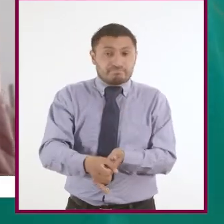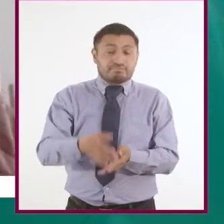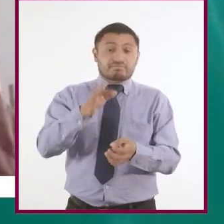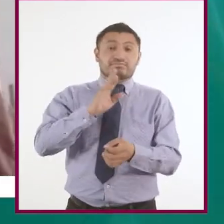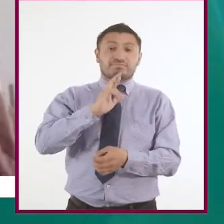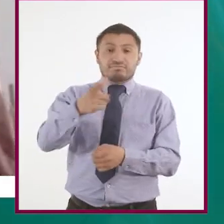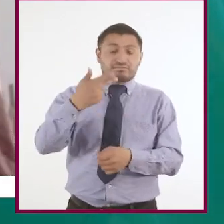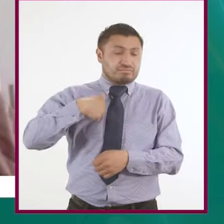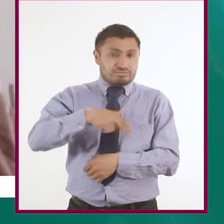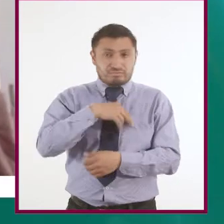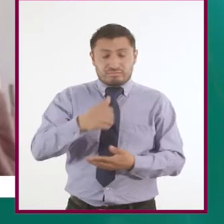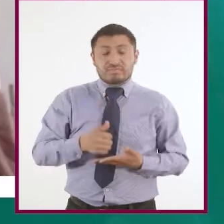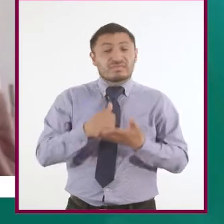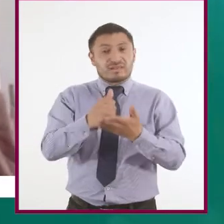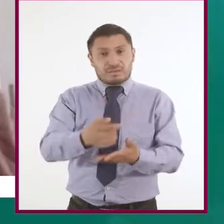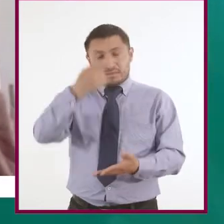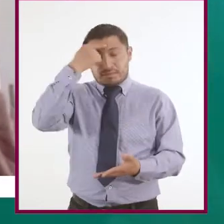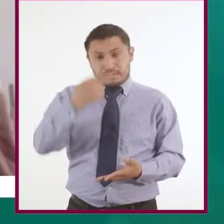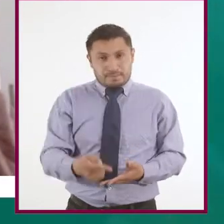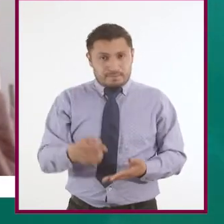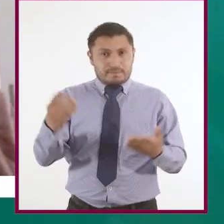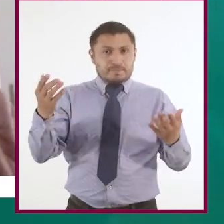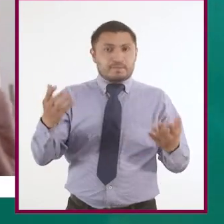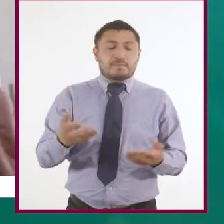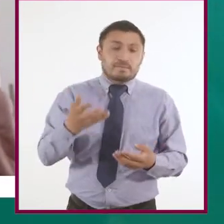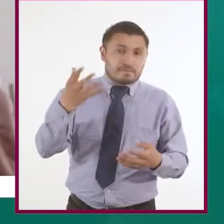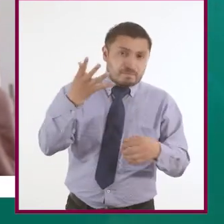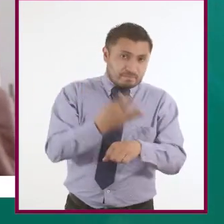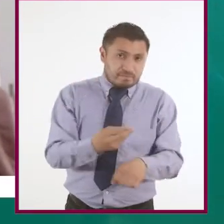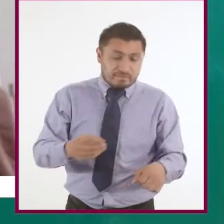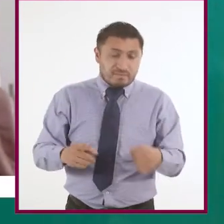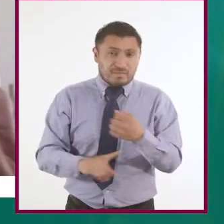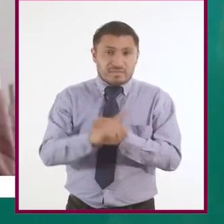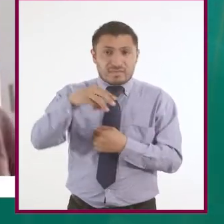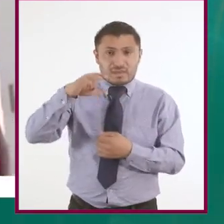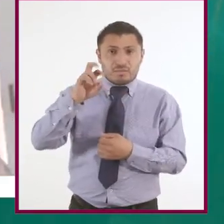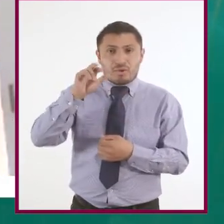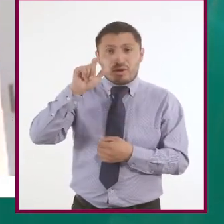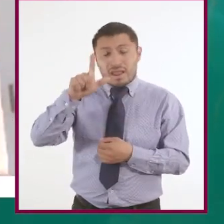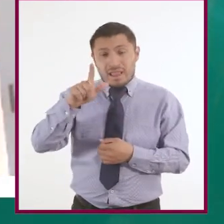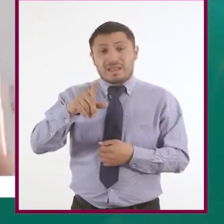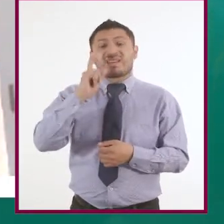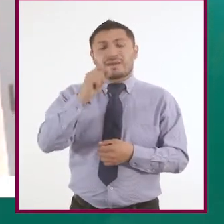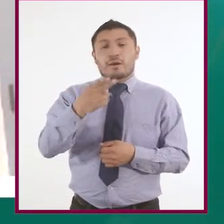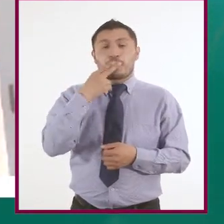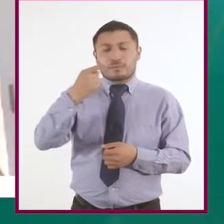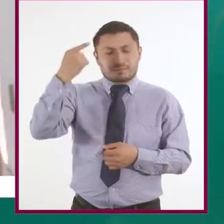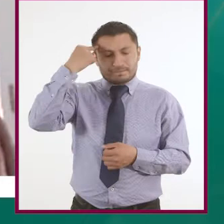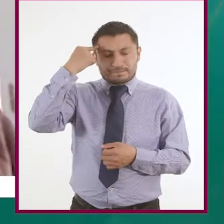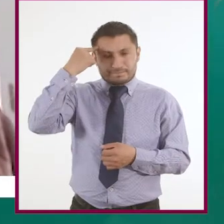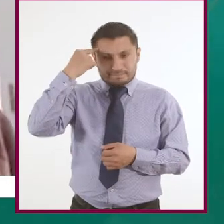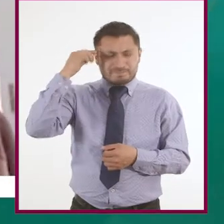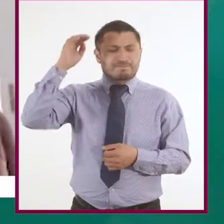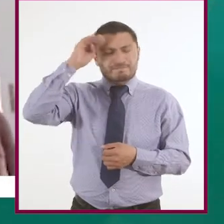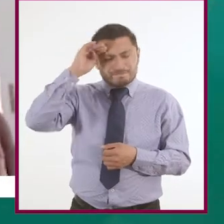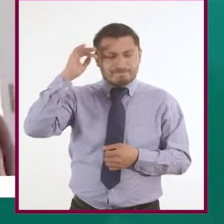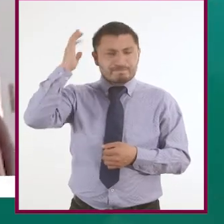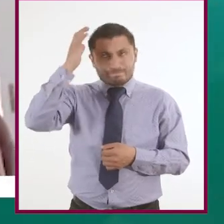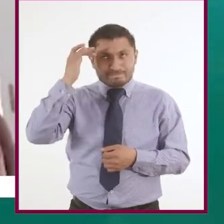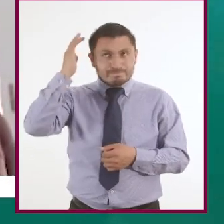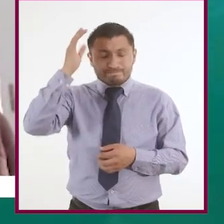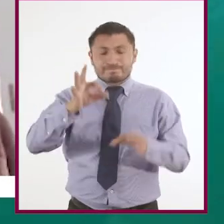podemos hacer para enfrentar los dilemas morales es utilizar la razón, es decir, pensar